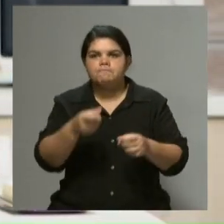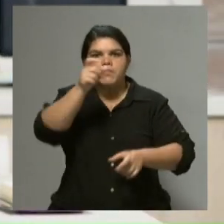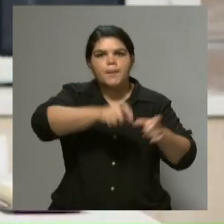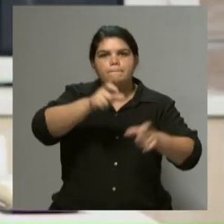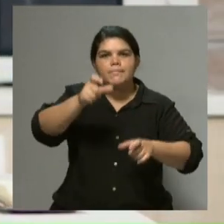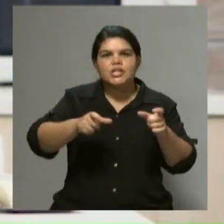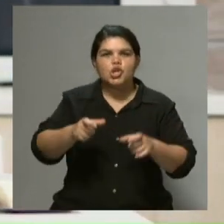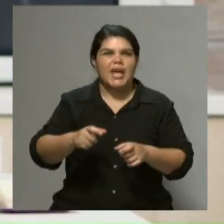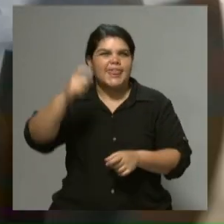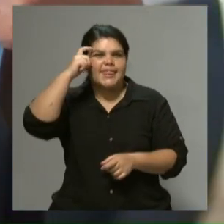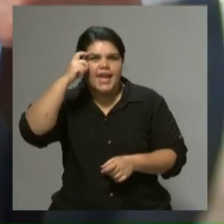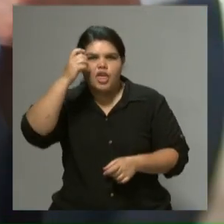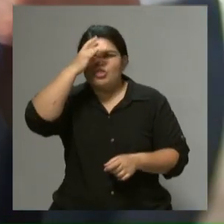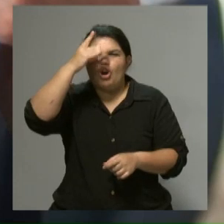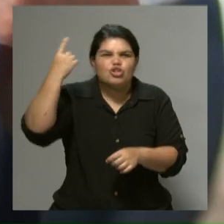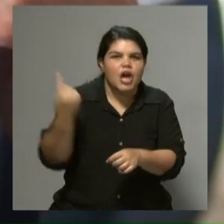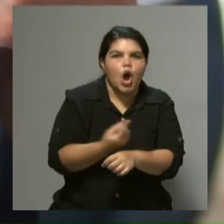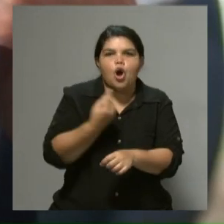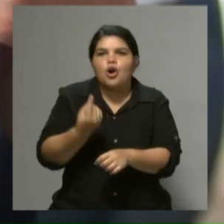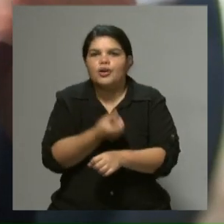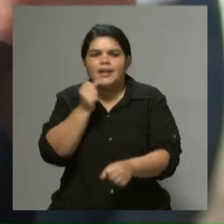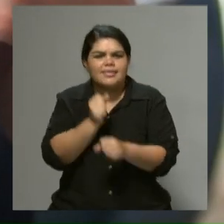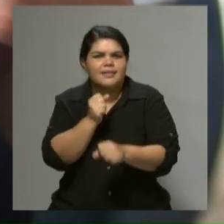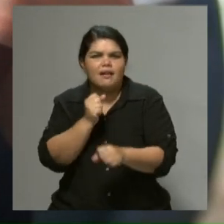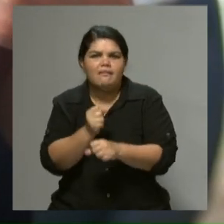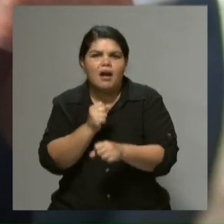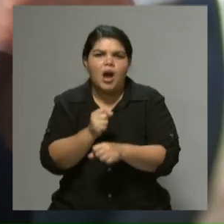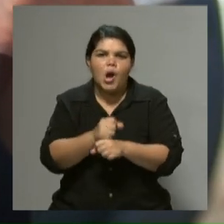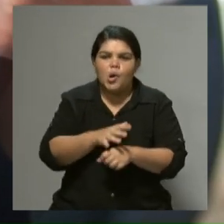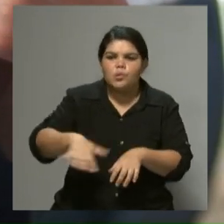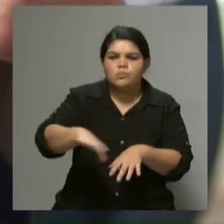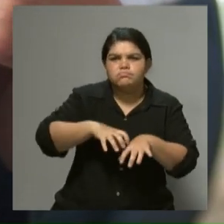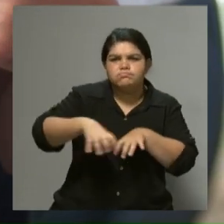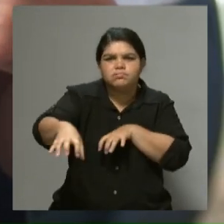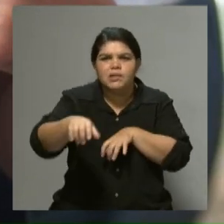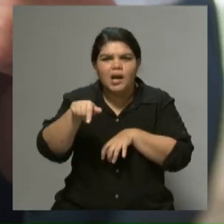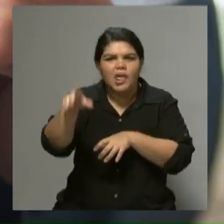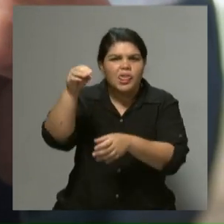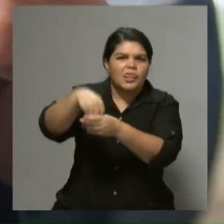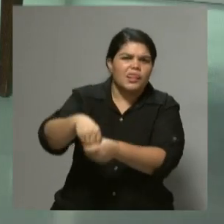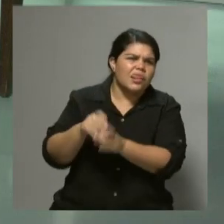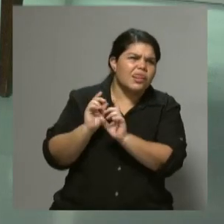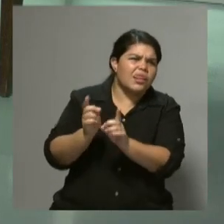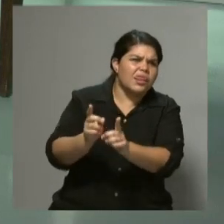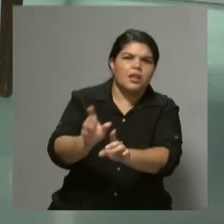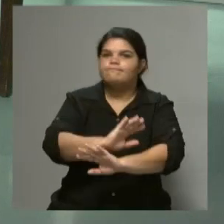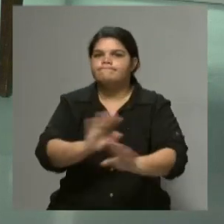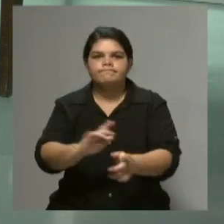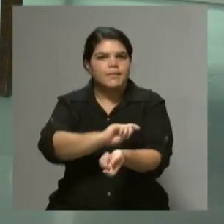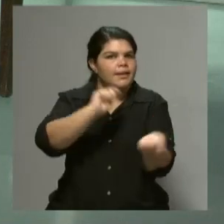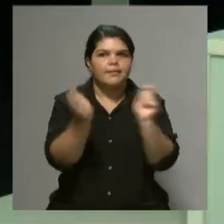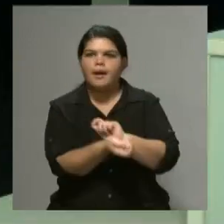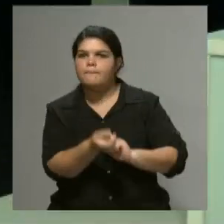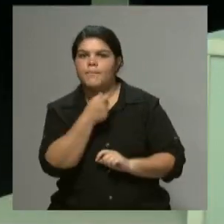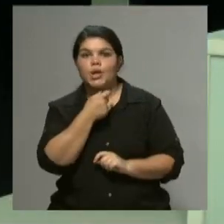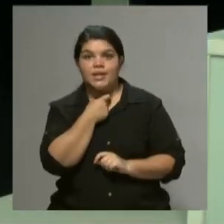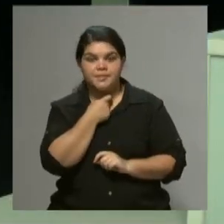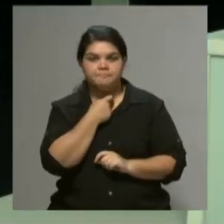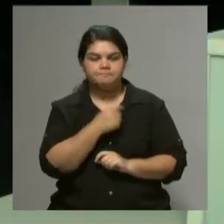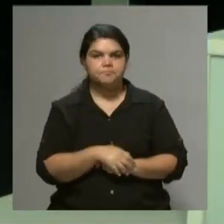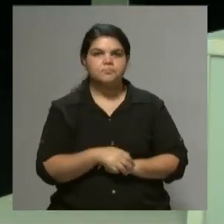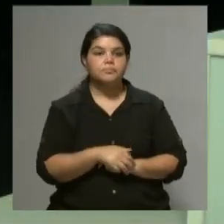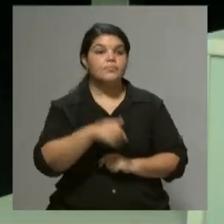12 horas en una oficina. Claro. Entonces eso está buenísimo, esto que se está dando. Bueno, Ana Paula, vamos a ir a una encuesta que hicimos